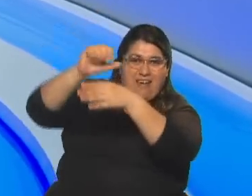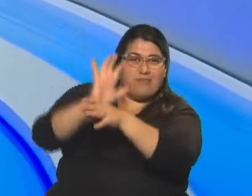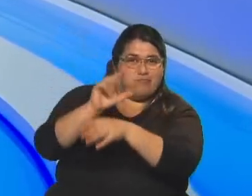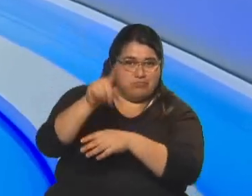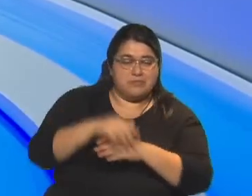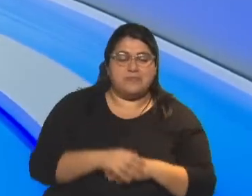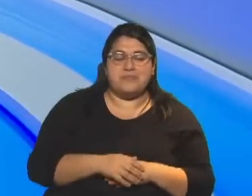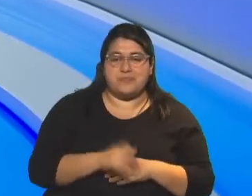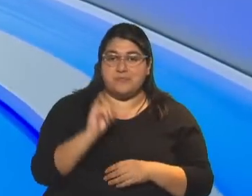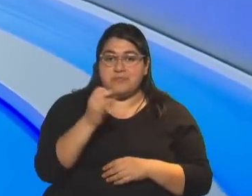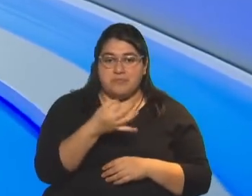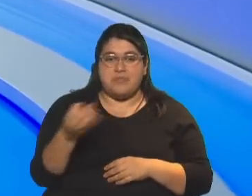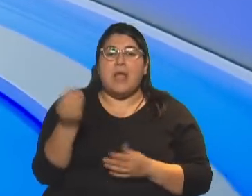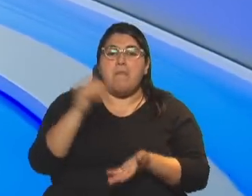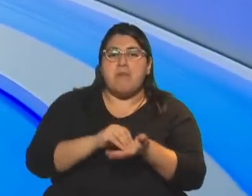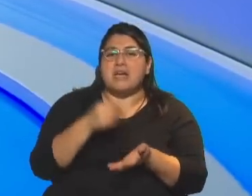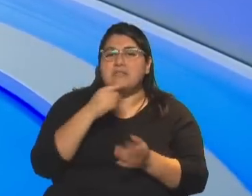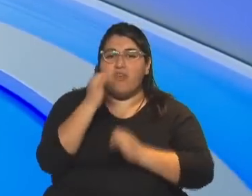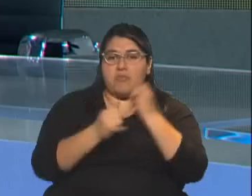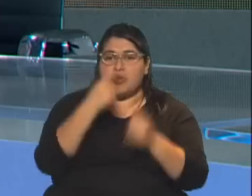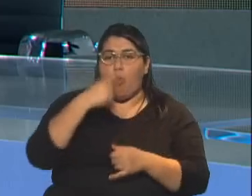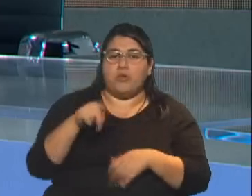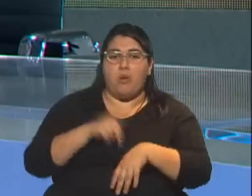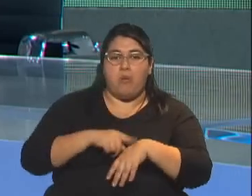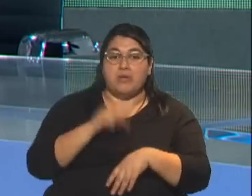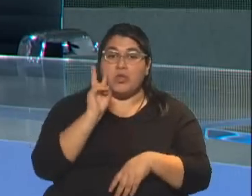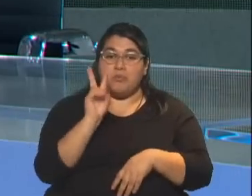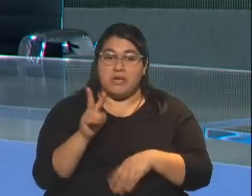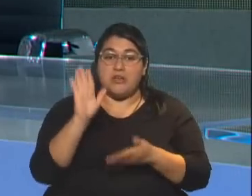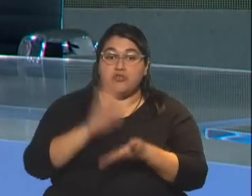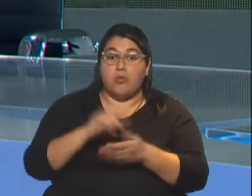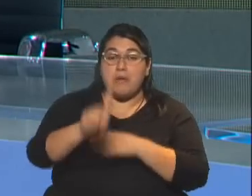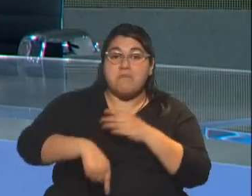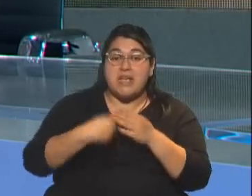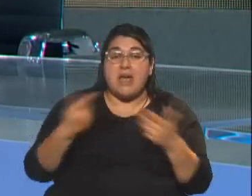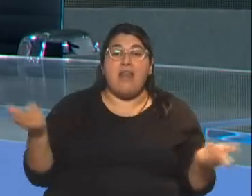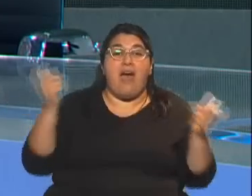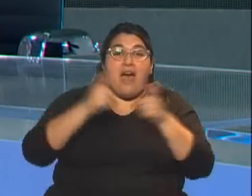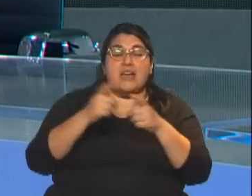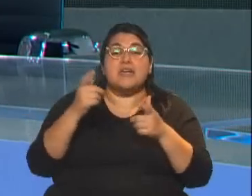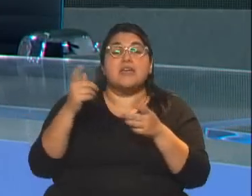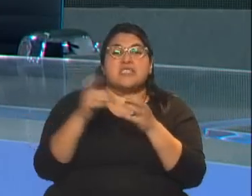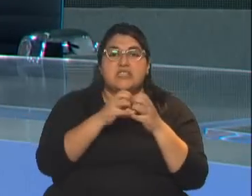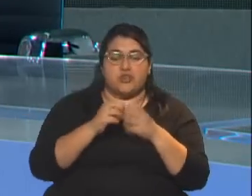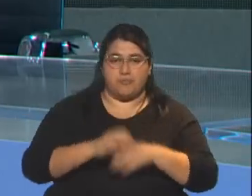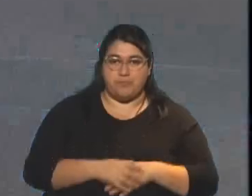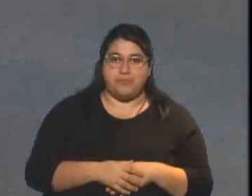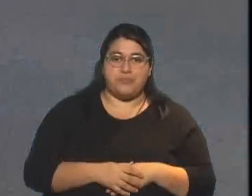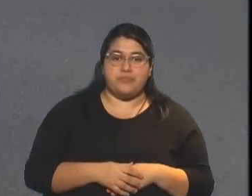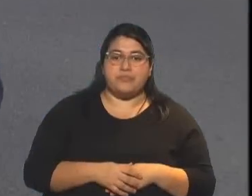bueno tenemos una información último momento fernando frágil y tiene que ver con la sesión de mañana en el congreso te escuchamos fernando